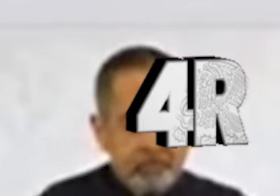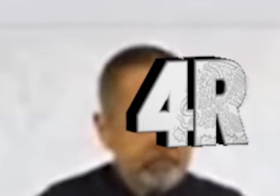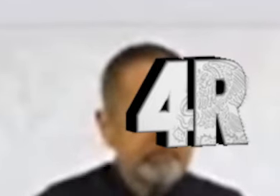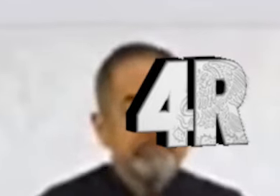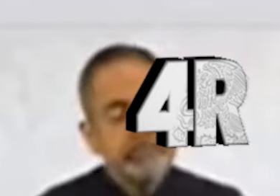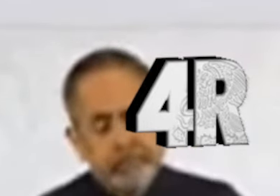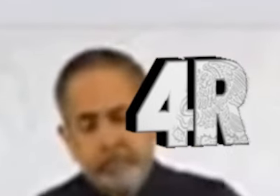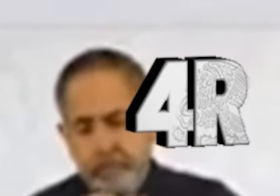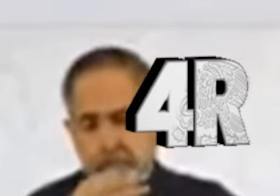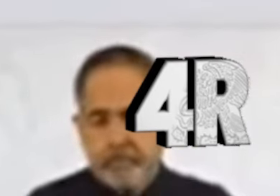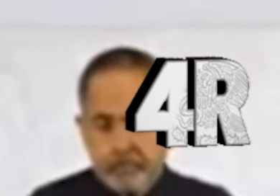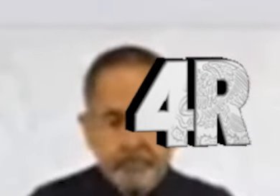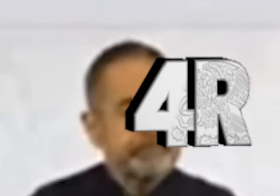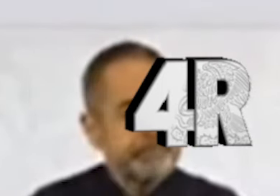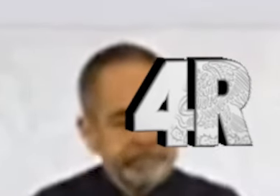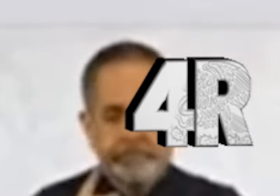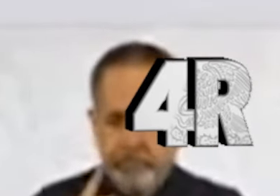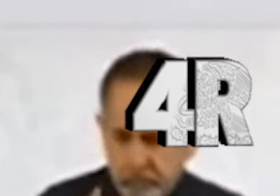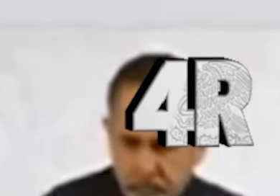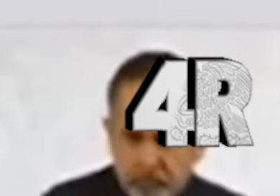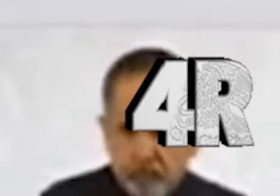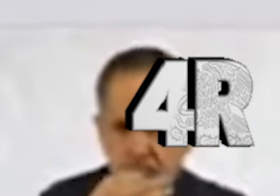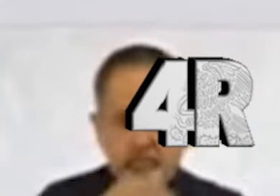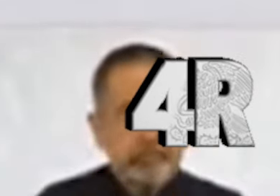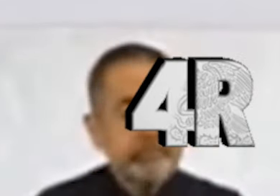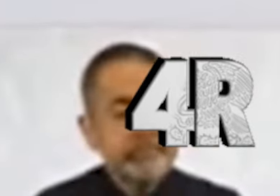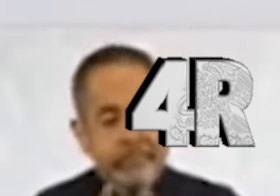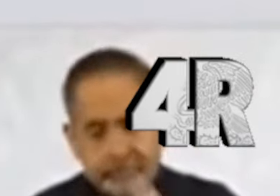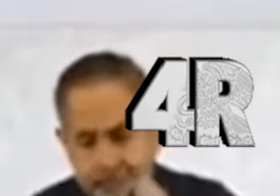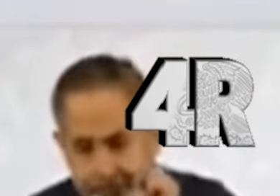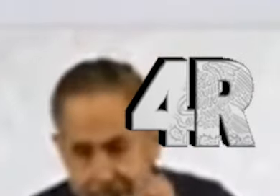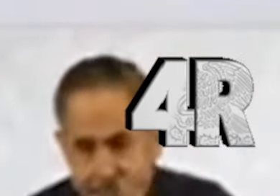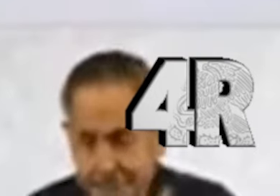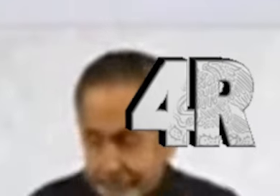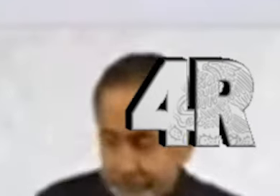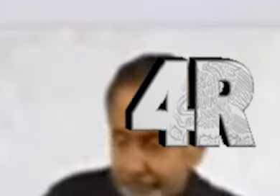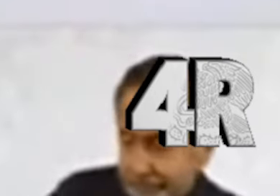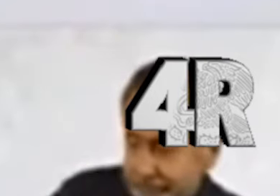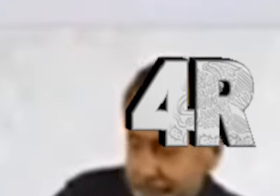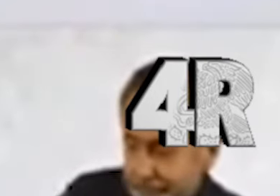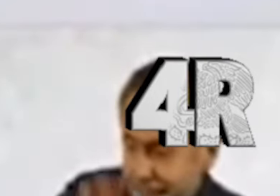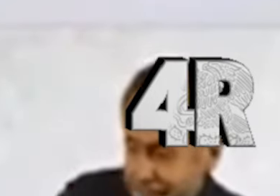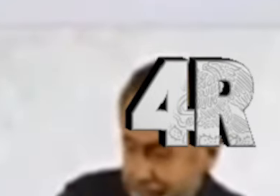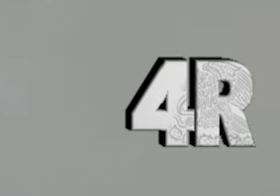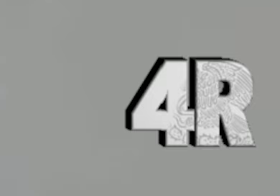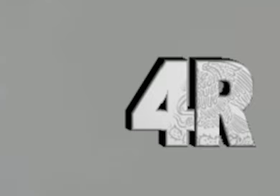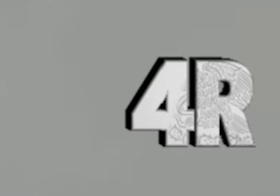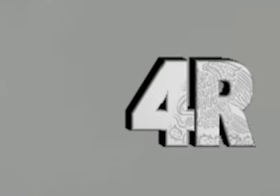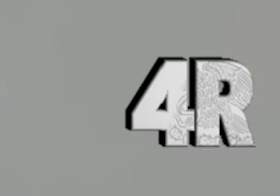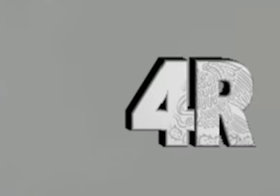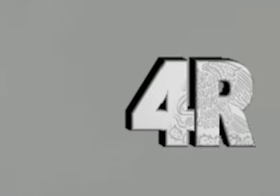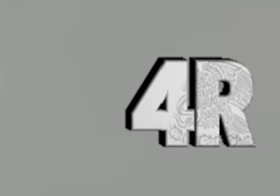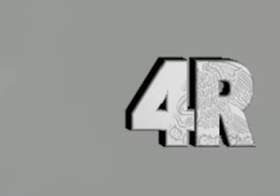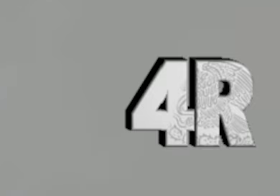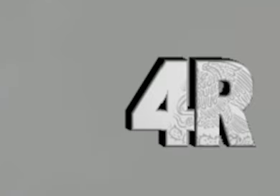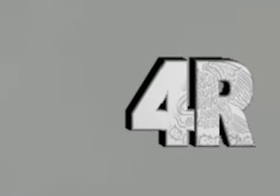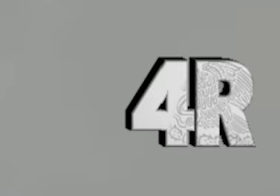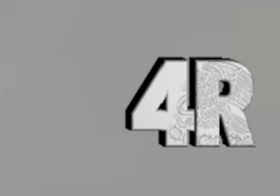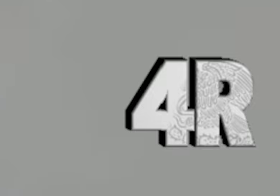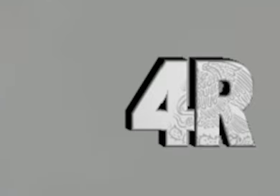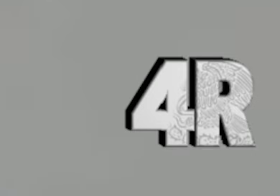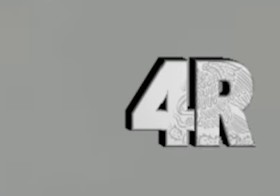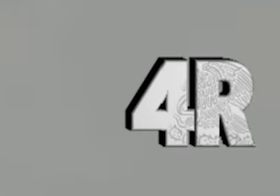un exceso aseguró que en el senado se tiene esta información que se requiere pero lo correcto es solicitarla al poder